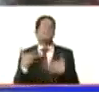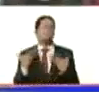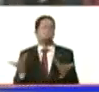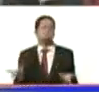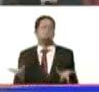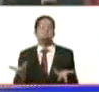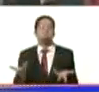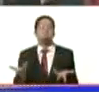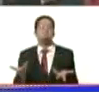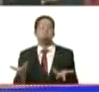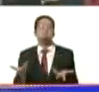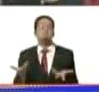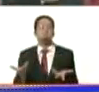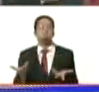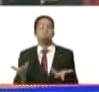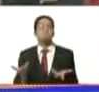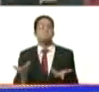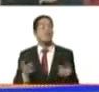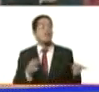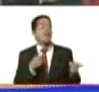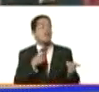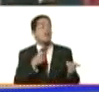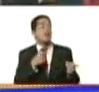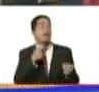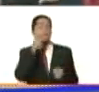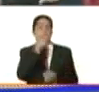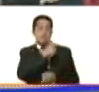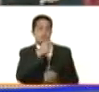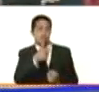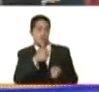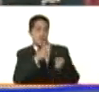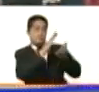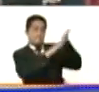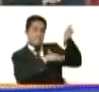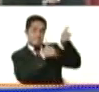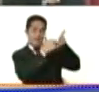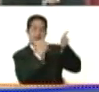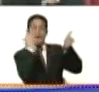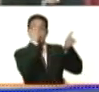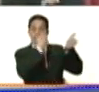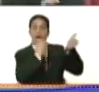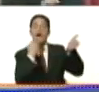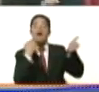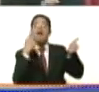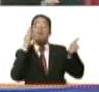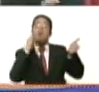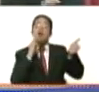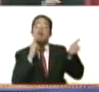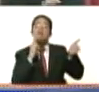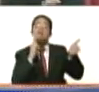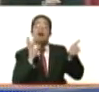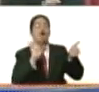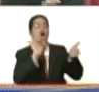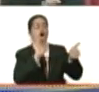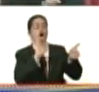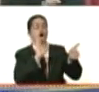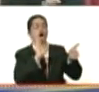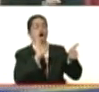a quienes pintaran un mural con la cara de Bolívar, y pusieran un